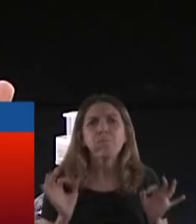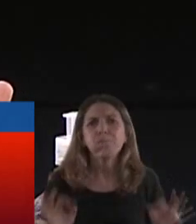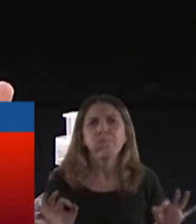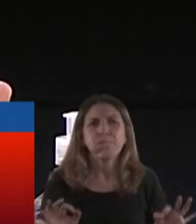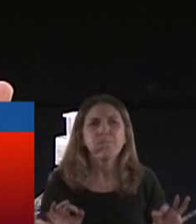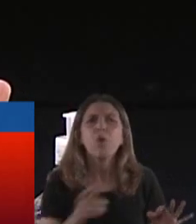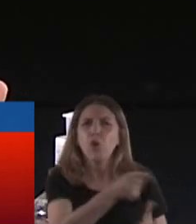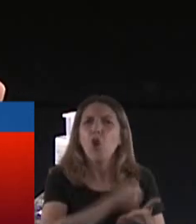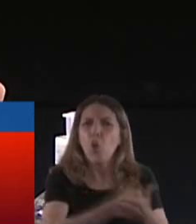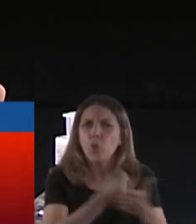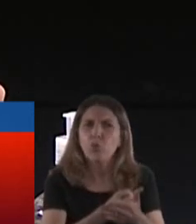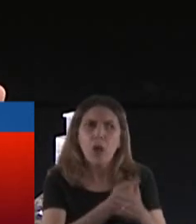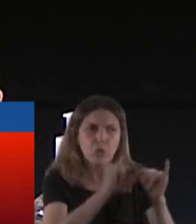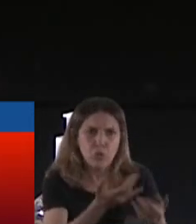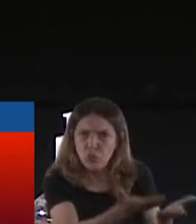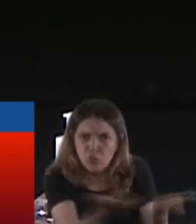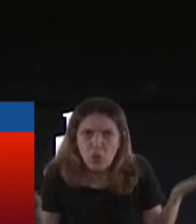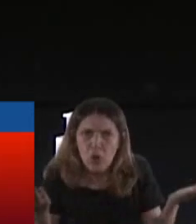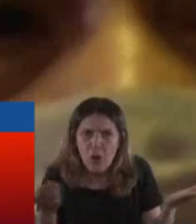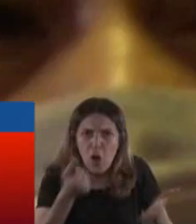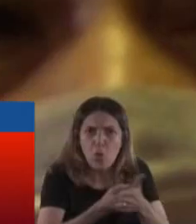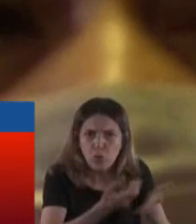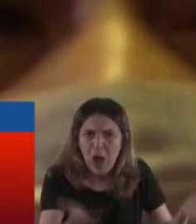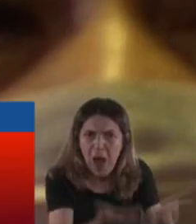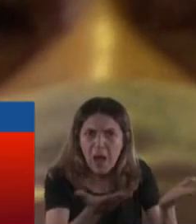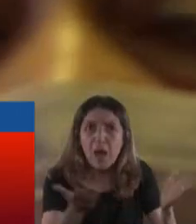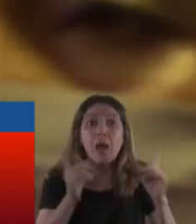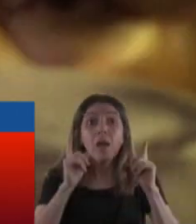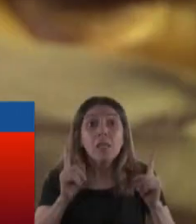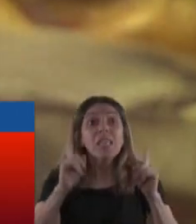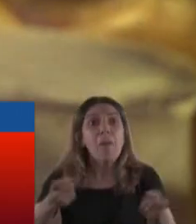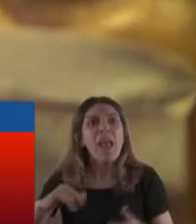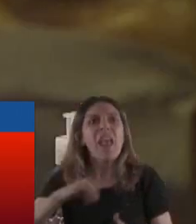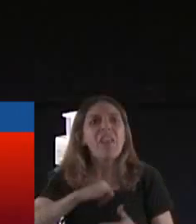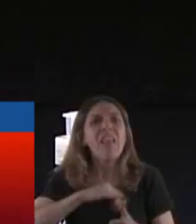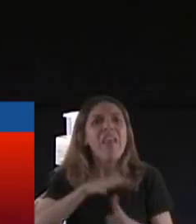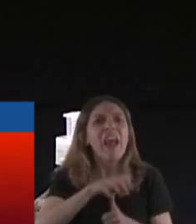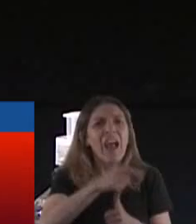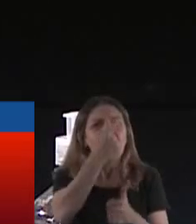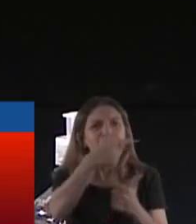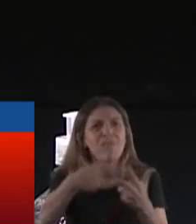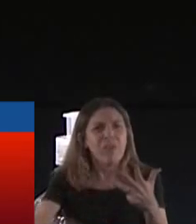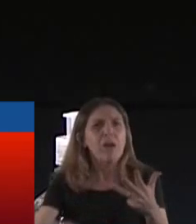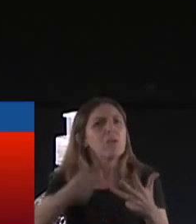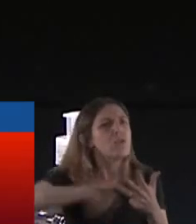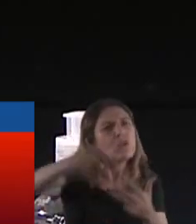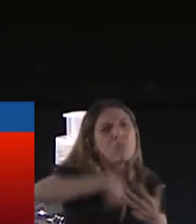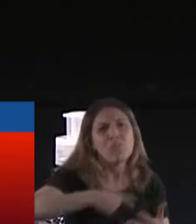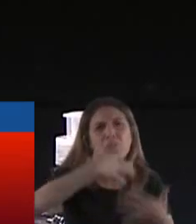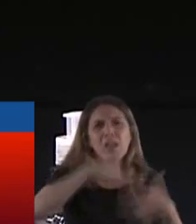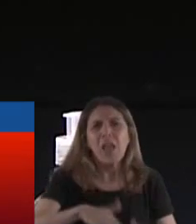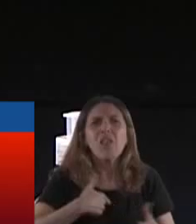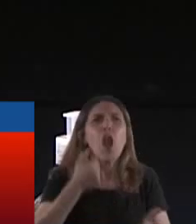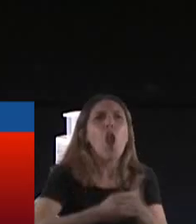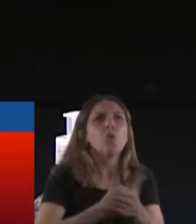y bienvenido que peleen. Y de todas las identidades de género han entendido y pelean por su